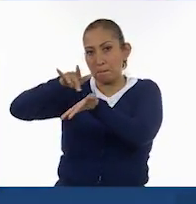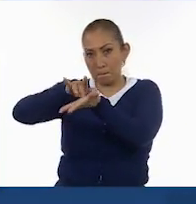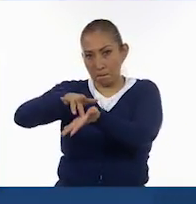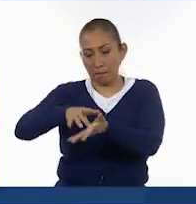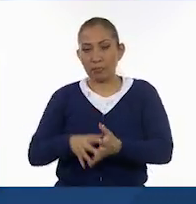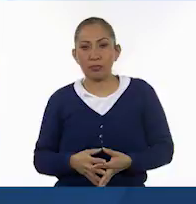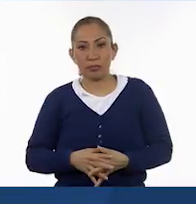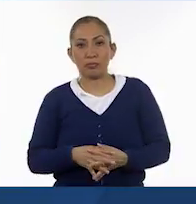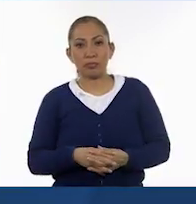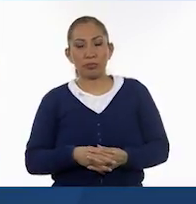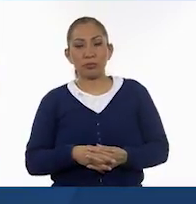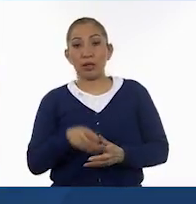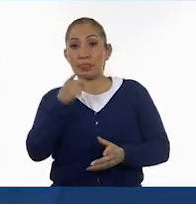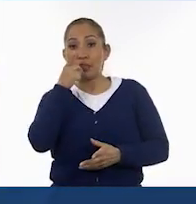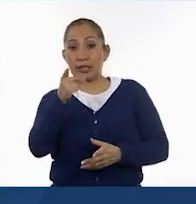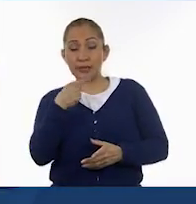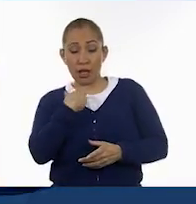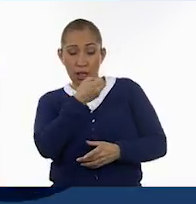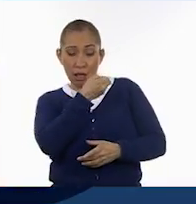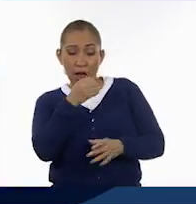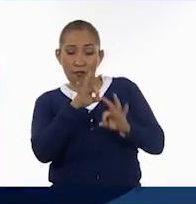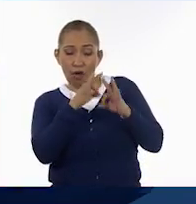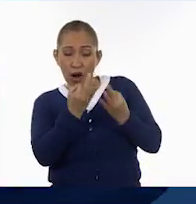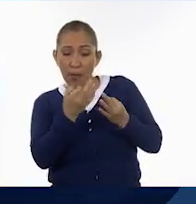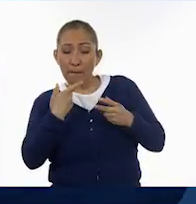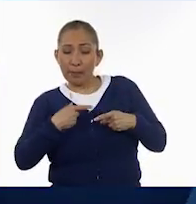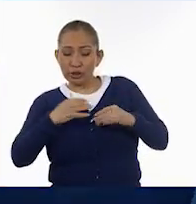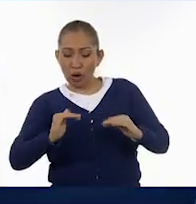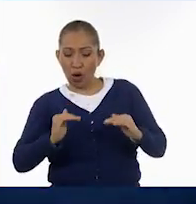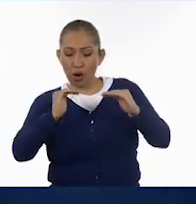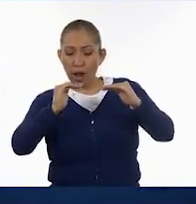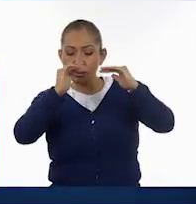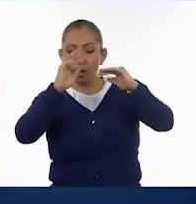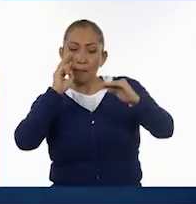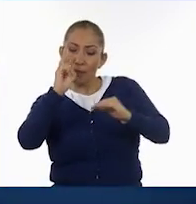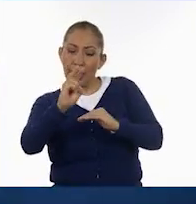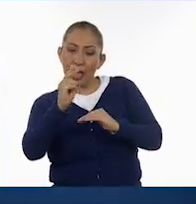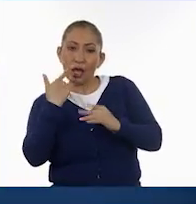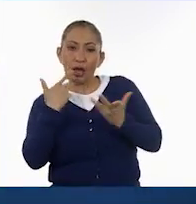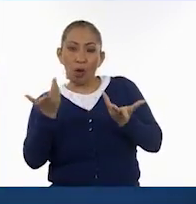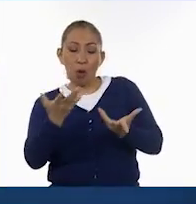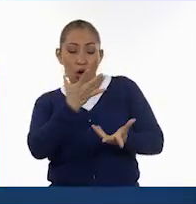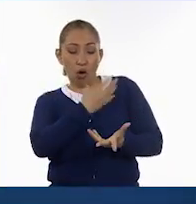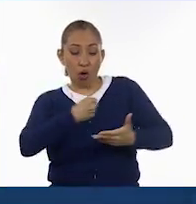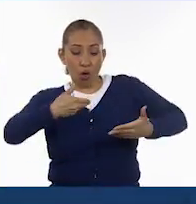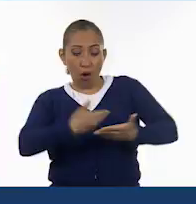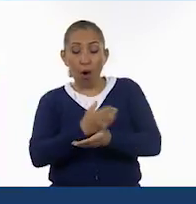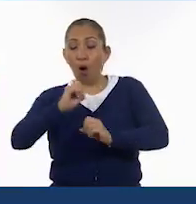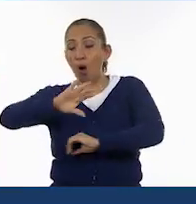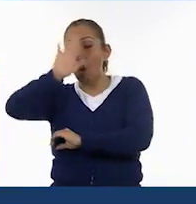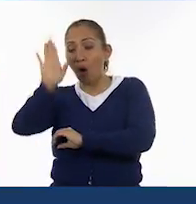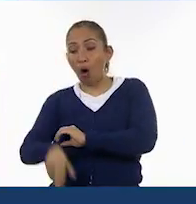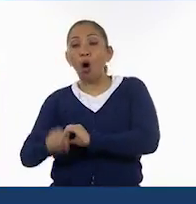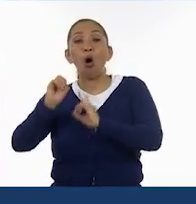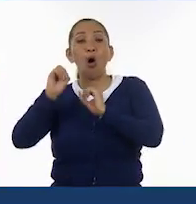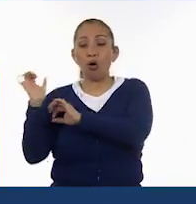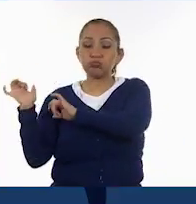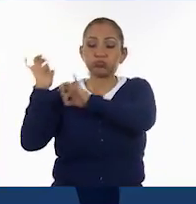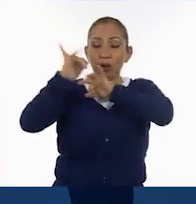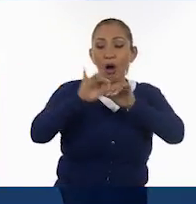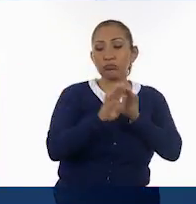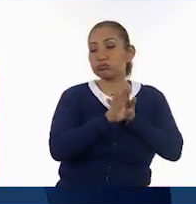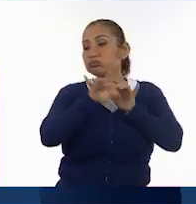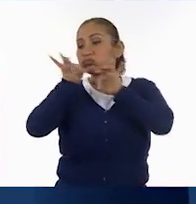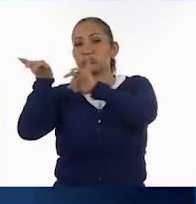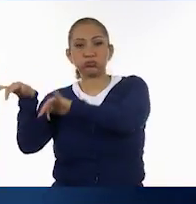sociales. Dice, la estructura de población se determina por los procesos de fertilidad, mortalidad y migración.